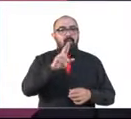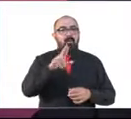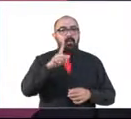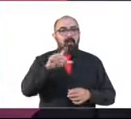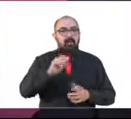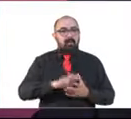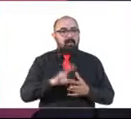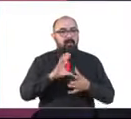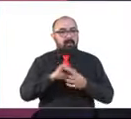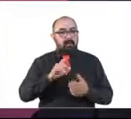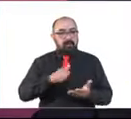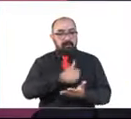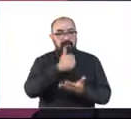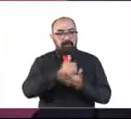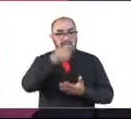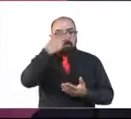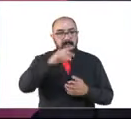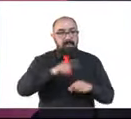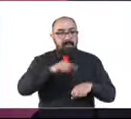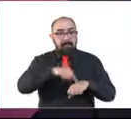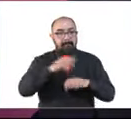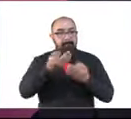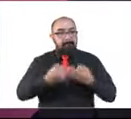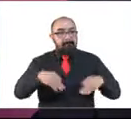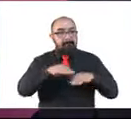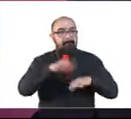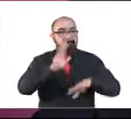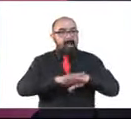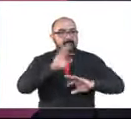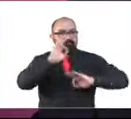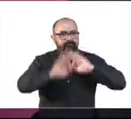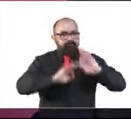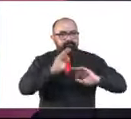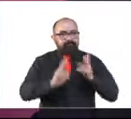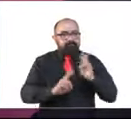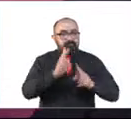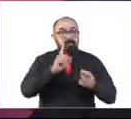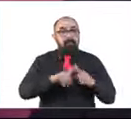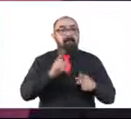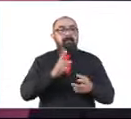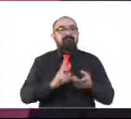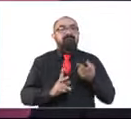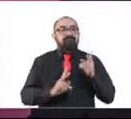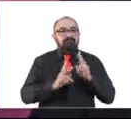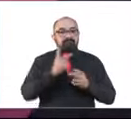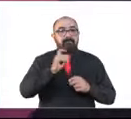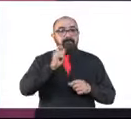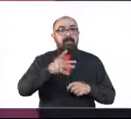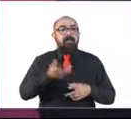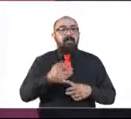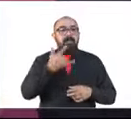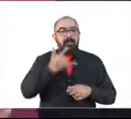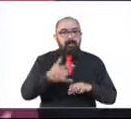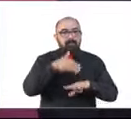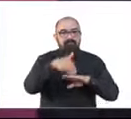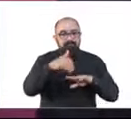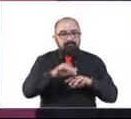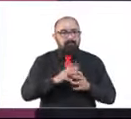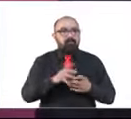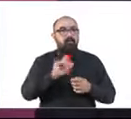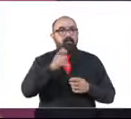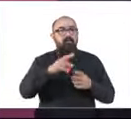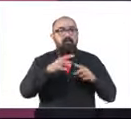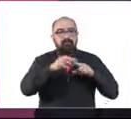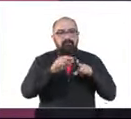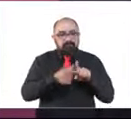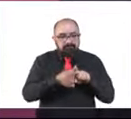La Ciudad de México es de los principales productores de nopalitos en el país, de romeritos. Uno dirá, bueno, ¿en qué superficie se